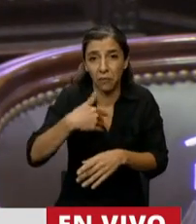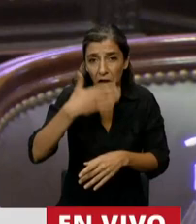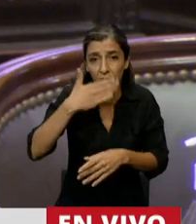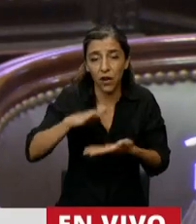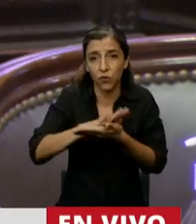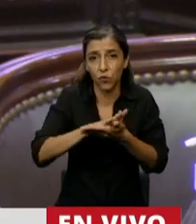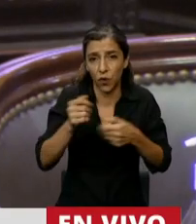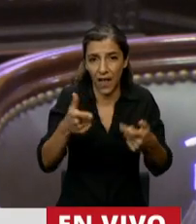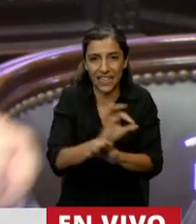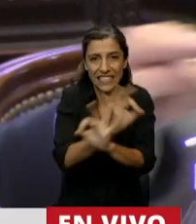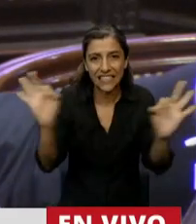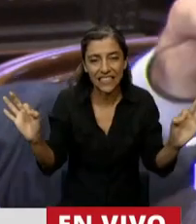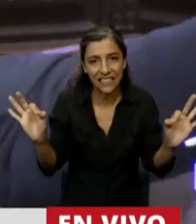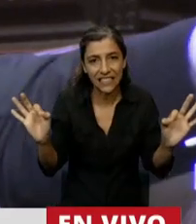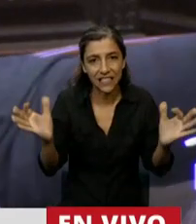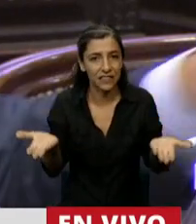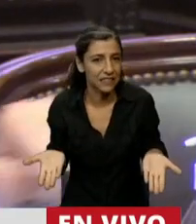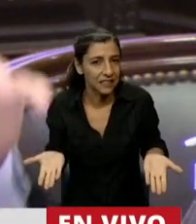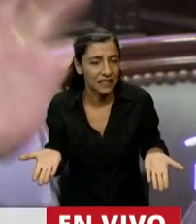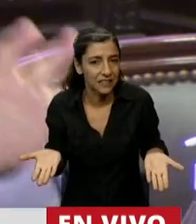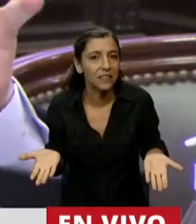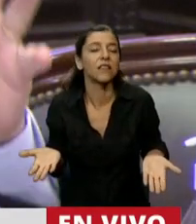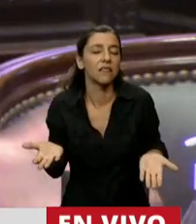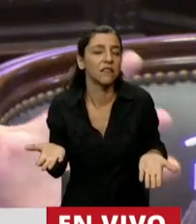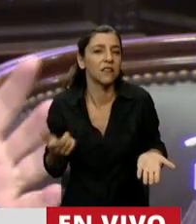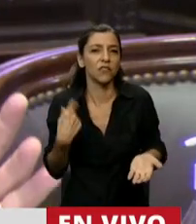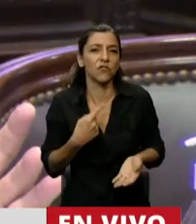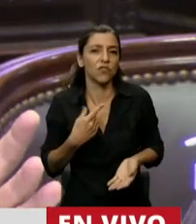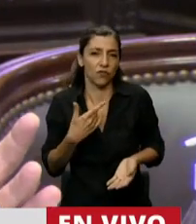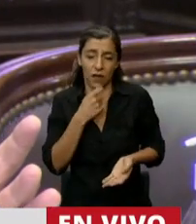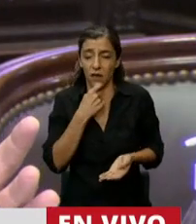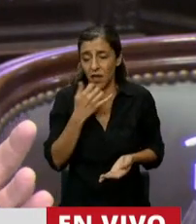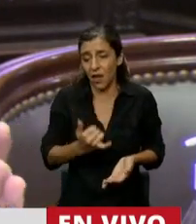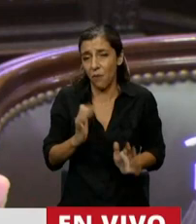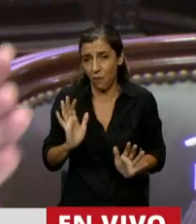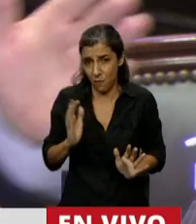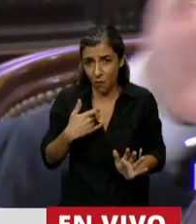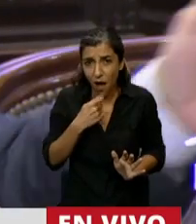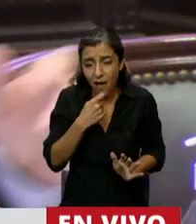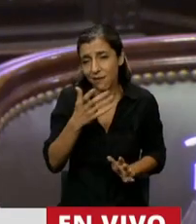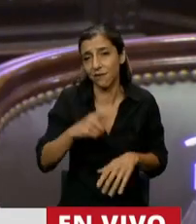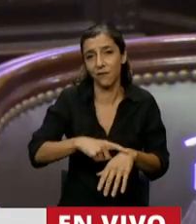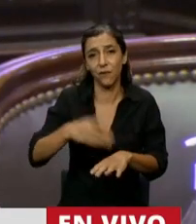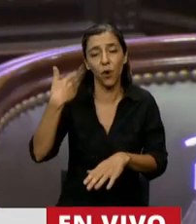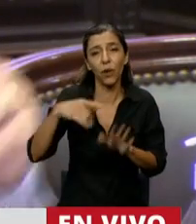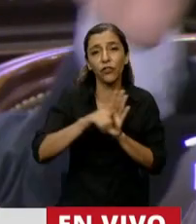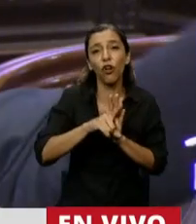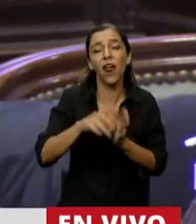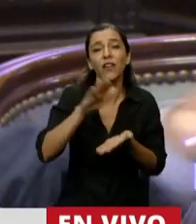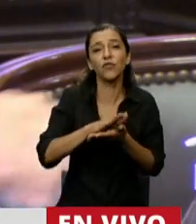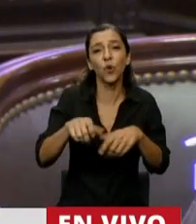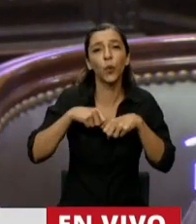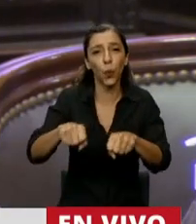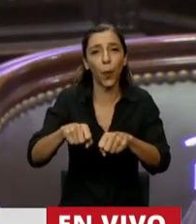resolver. Y tenemos un ejemplo hace muy poquito, y por eso estoy hablando de política. Se sancionó la ley de góndola, se la